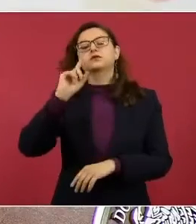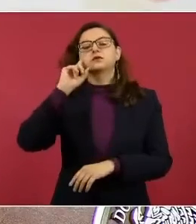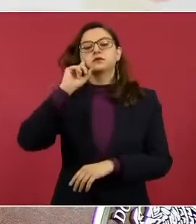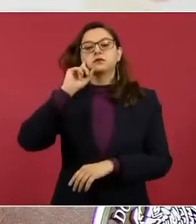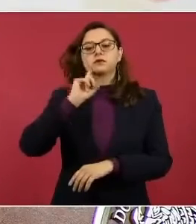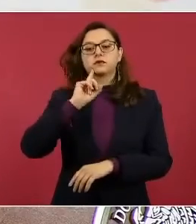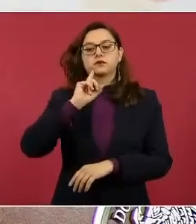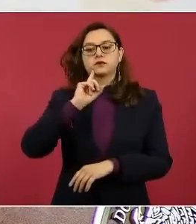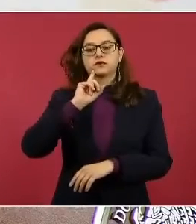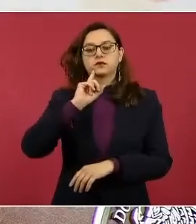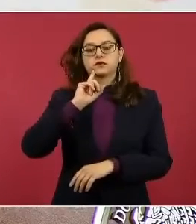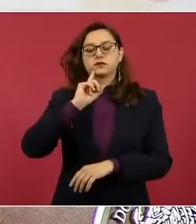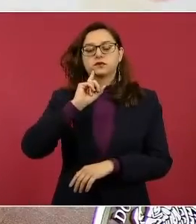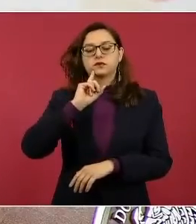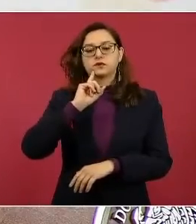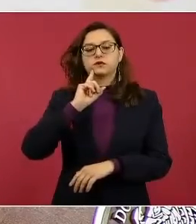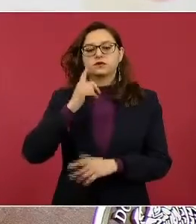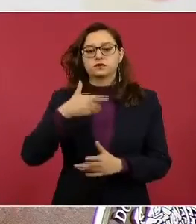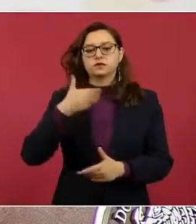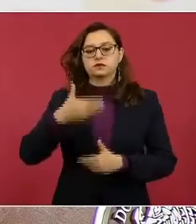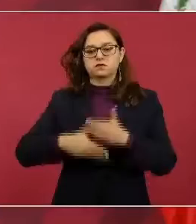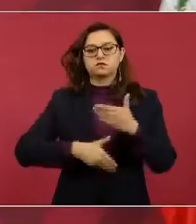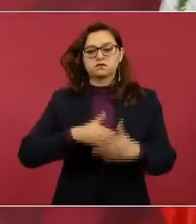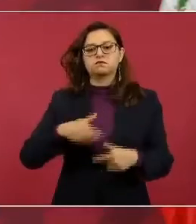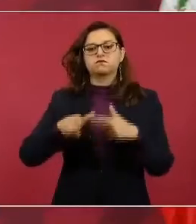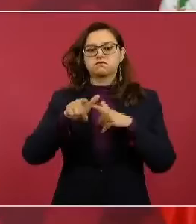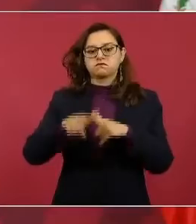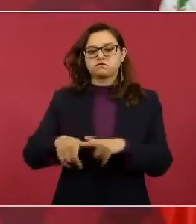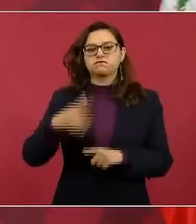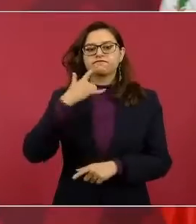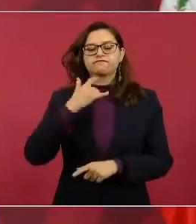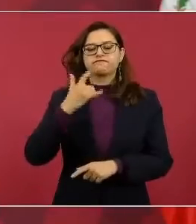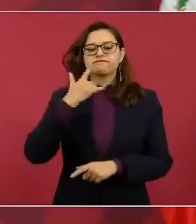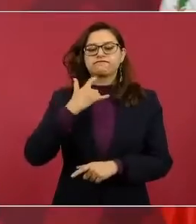para seguir luchando por la igualdad. Muy bien.